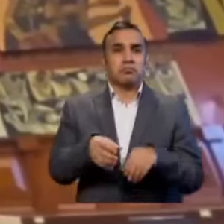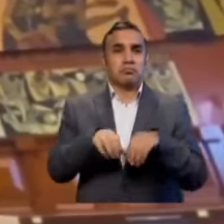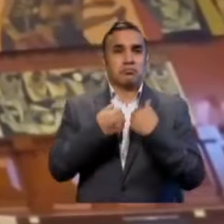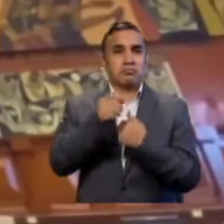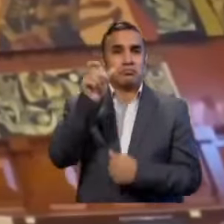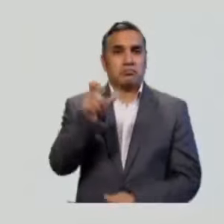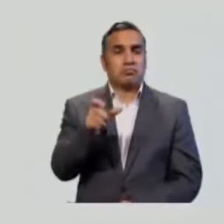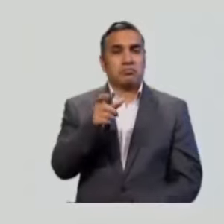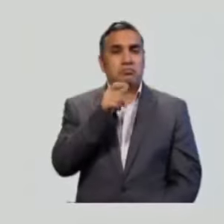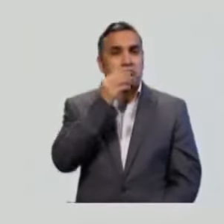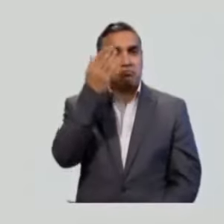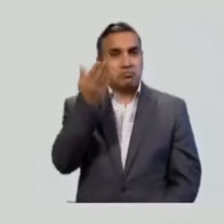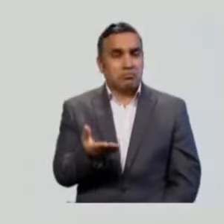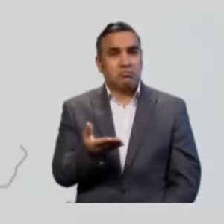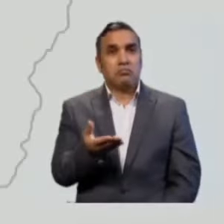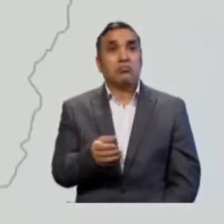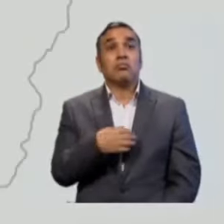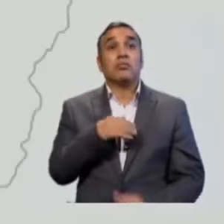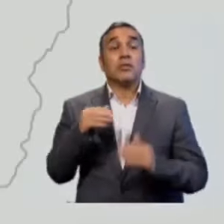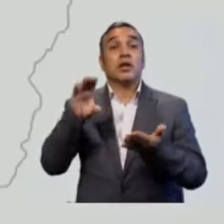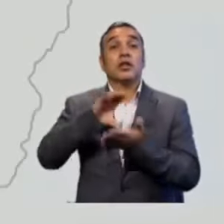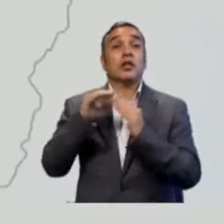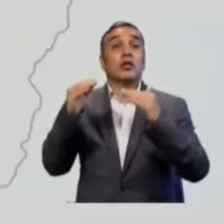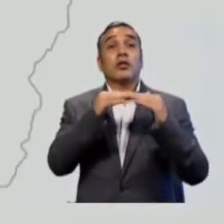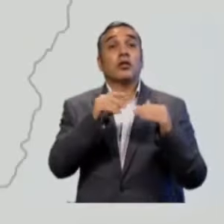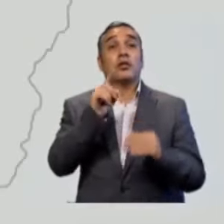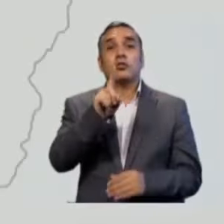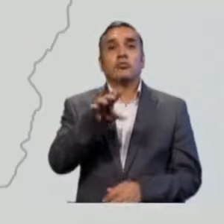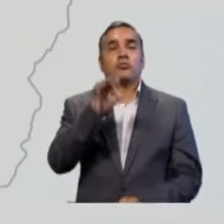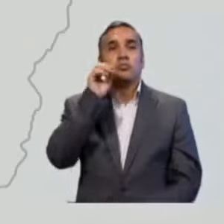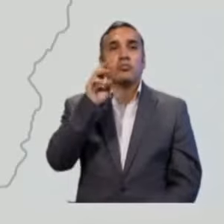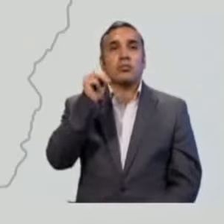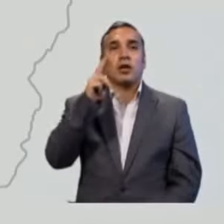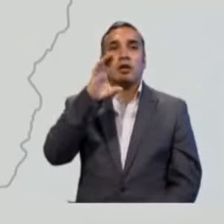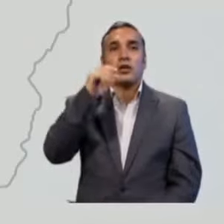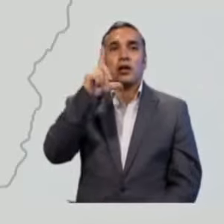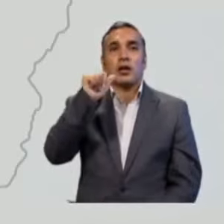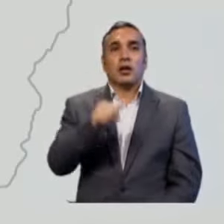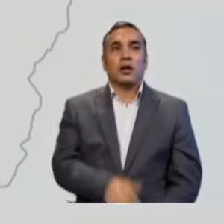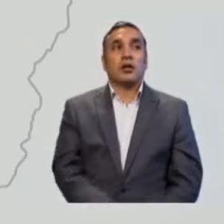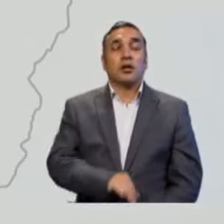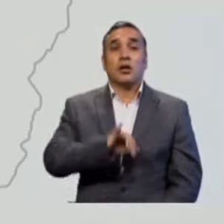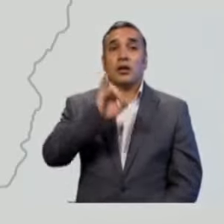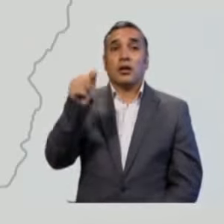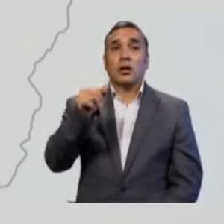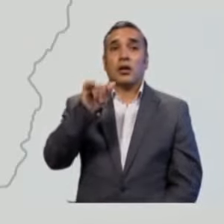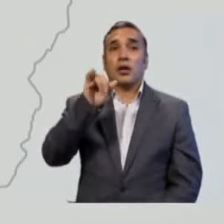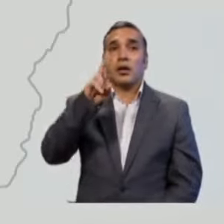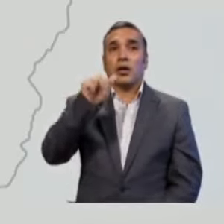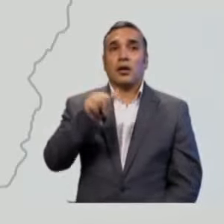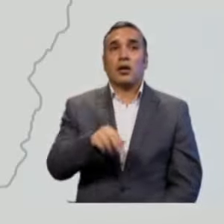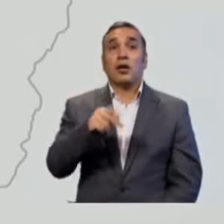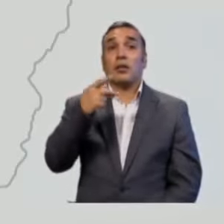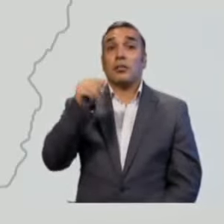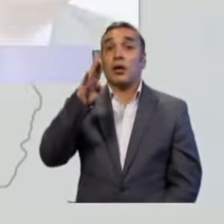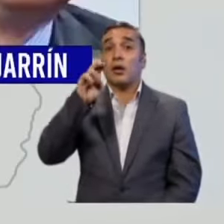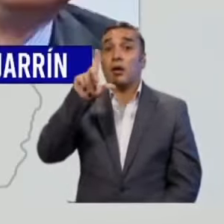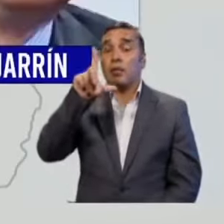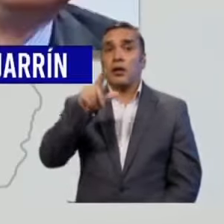por esta provincia. Por Centro Democrático obtuvieron una curul: Marcela Holguín, Yajaira Urresta, Pavel